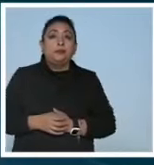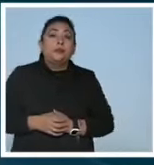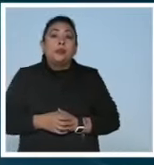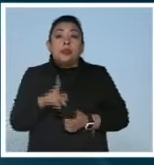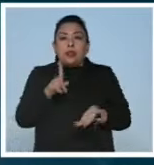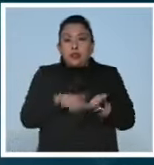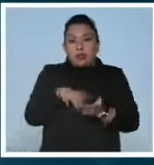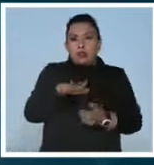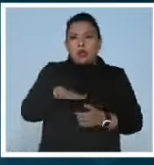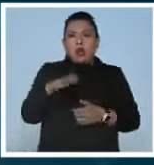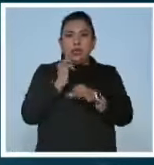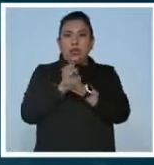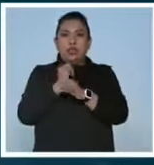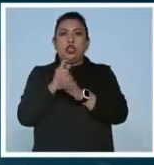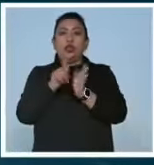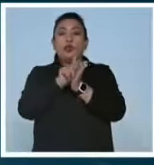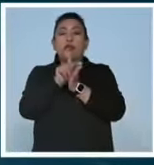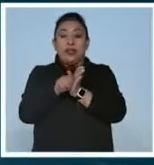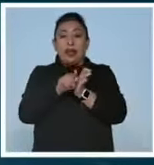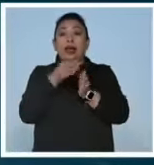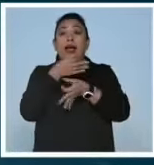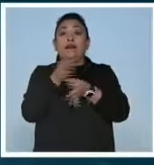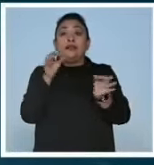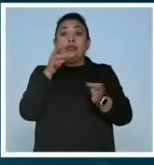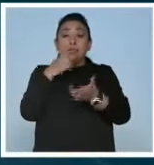través de un espacio virtual en Twitter se anunció el regreso del